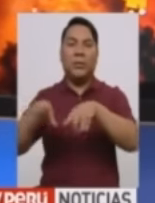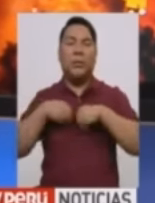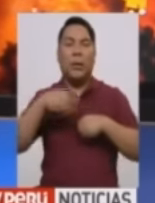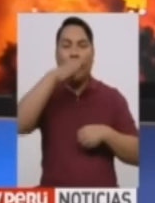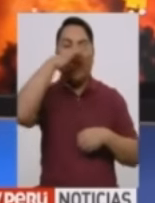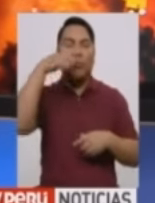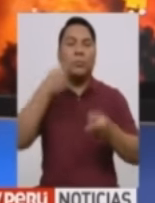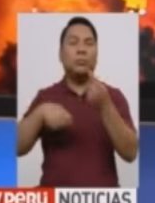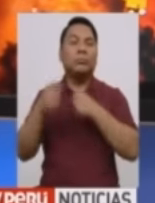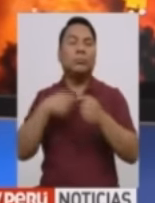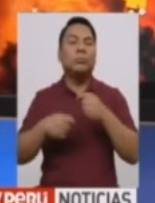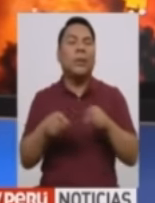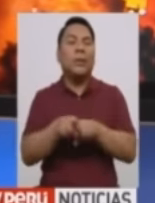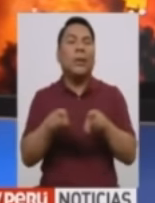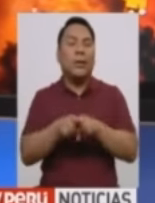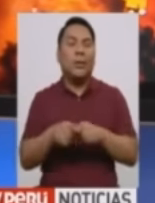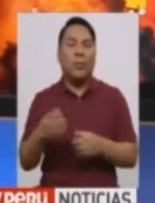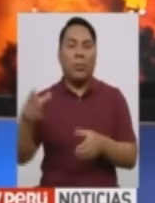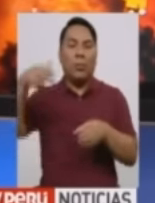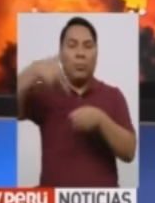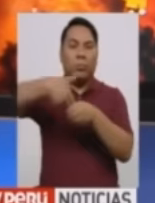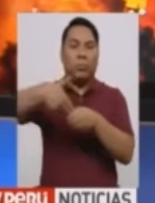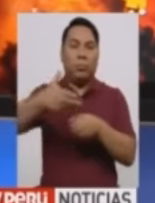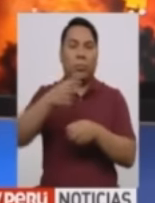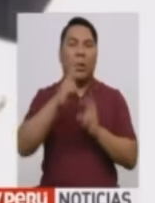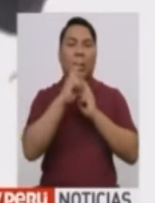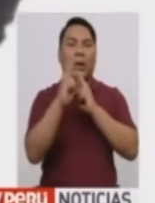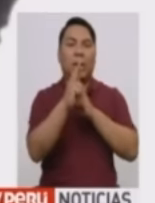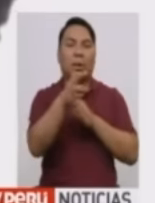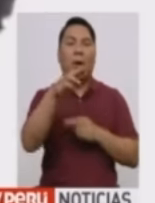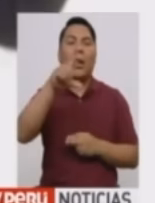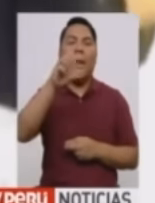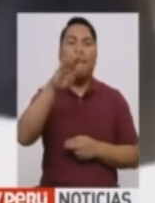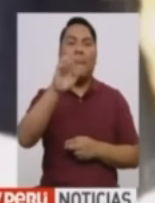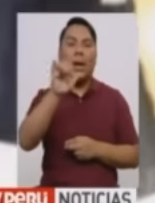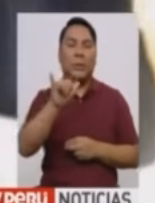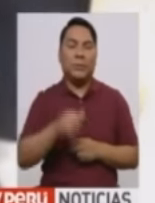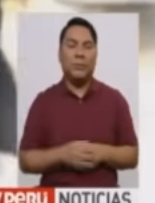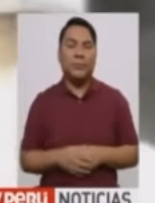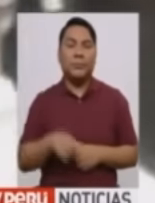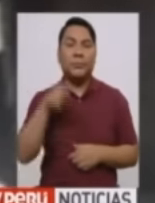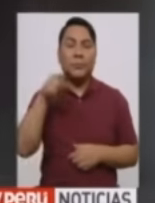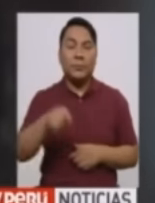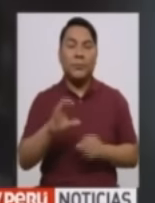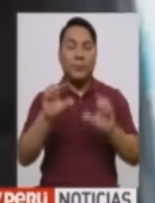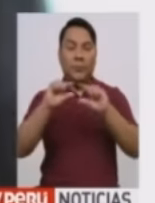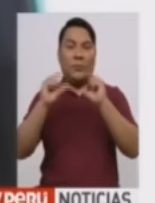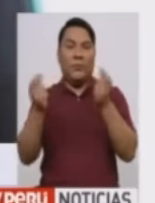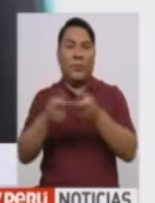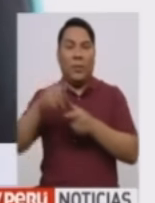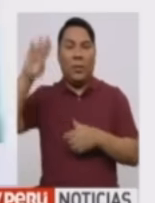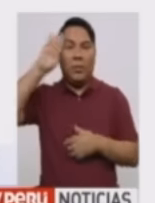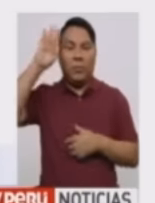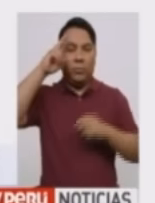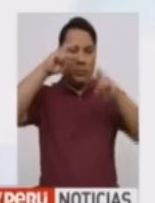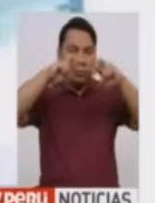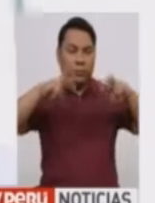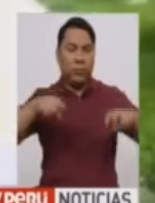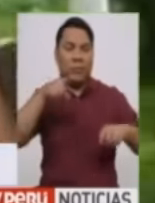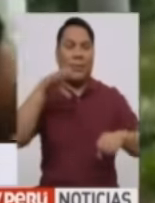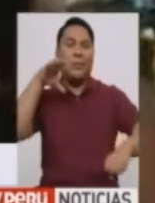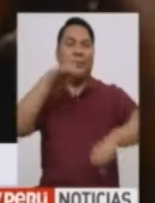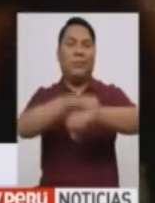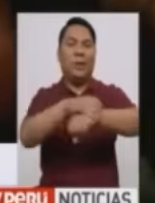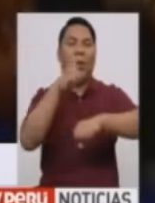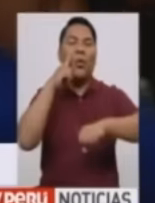de combustible en la zona del río Inambari. La Policía Anticorrupción de Lima y de Madre de Dios intervinieron a un miembro